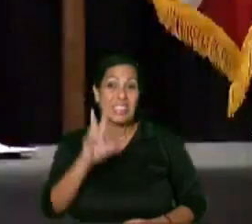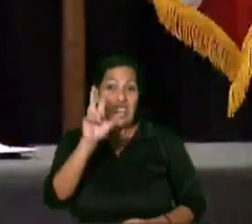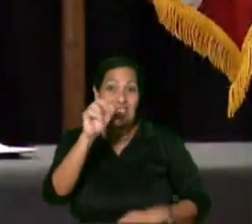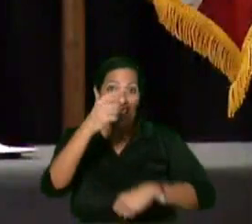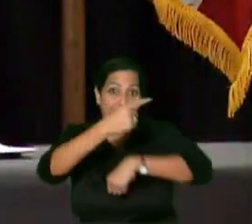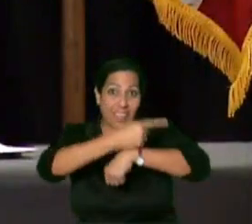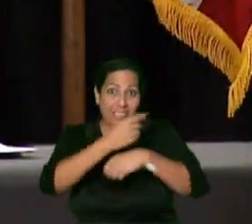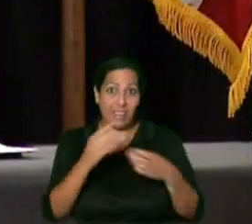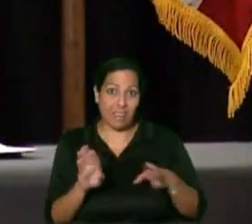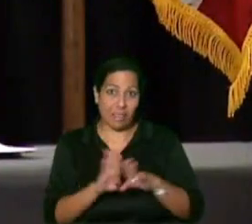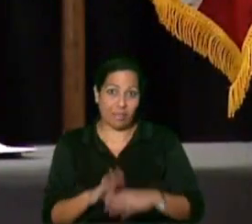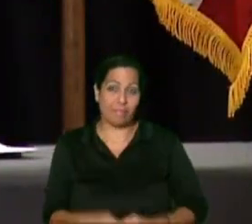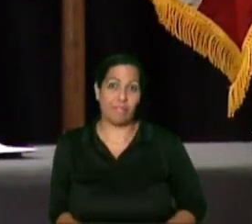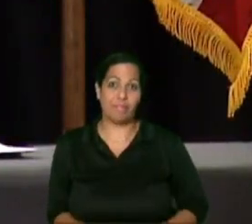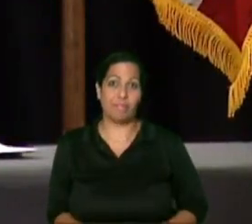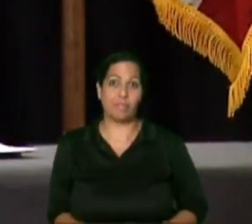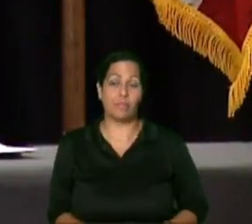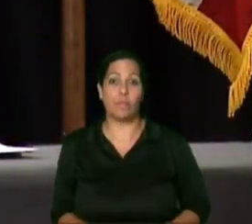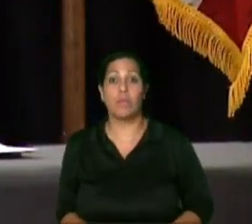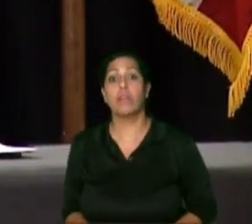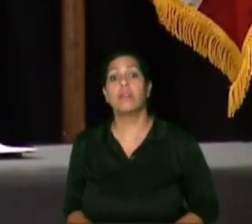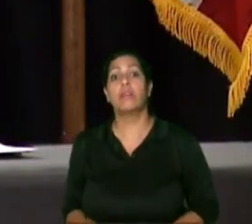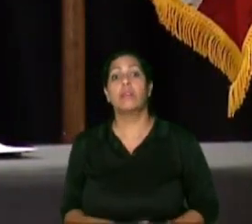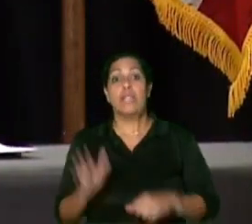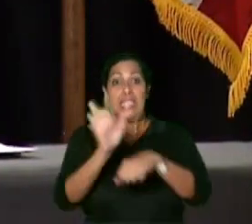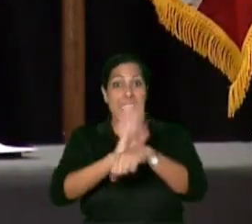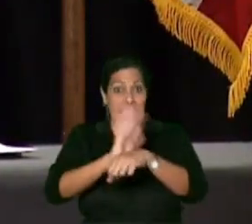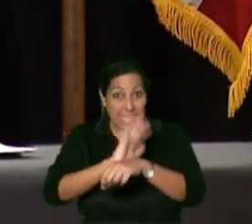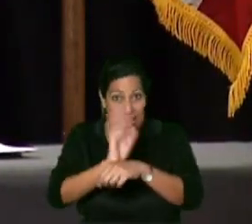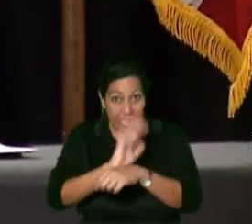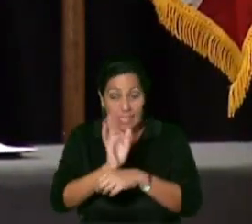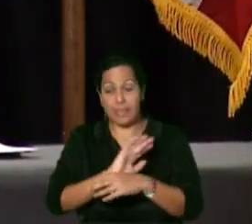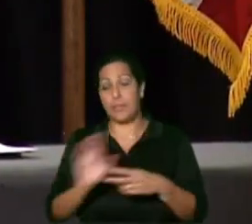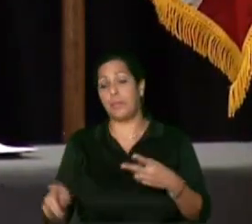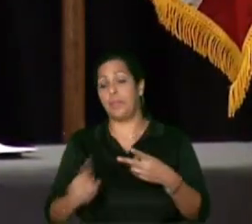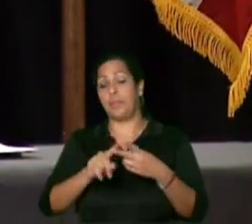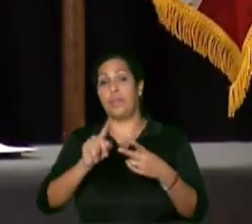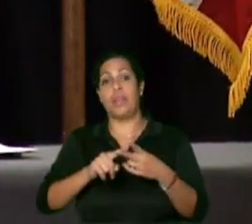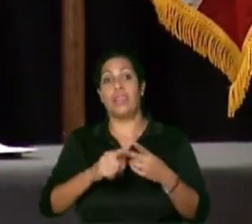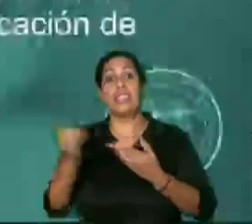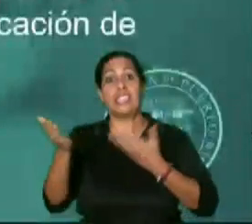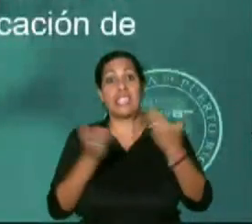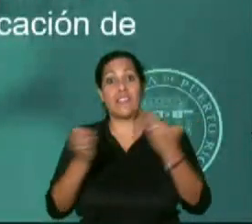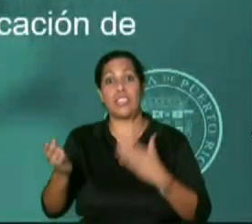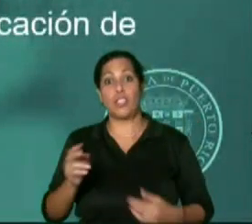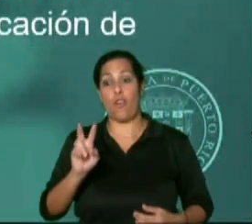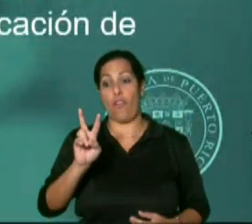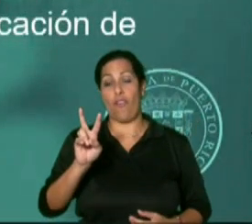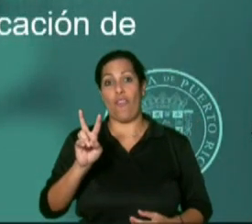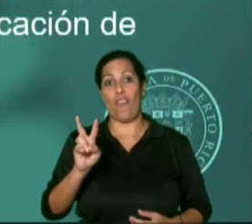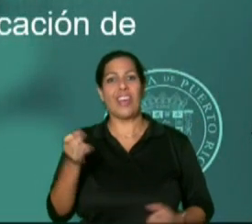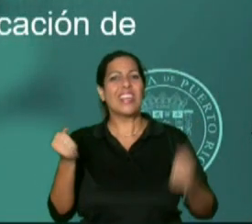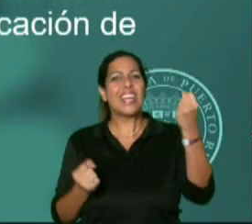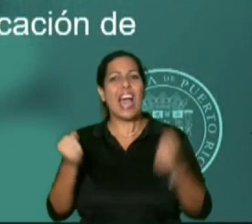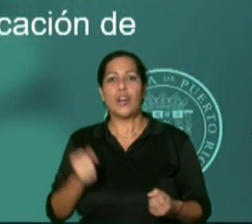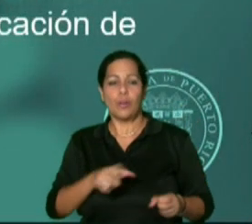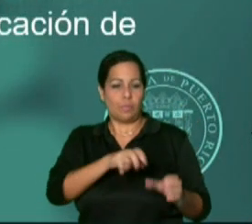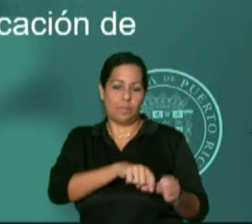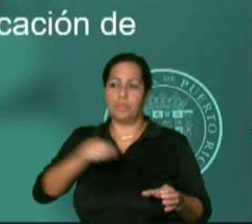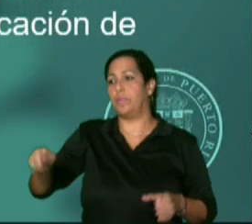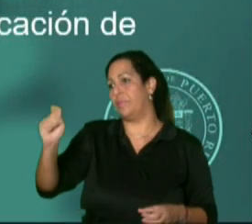por 30 días. Los cines, áreas de juego y servicios de valet parking deberán permanecer